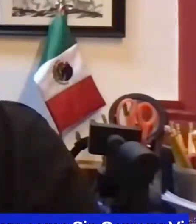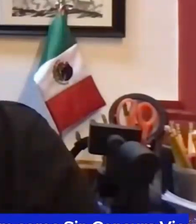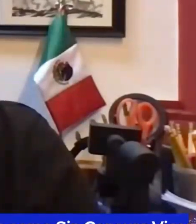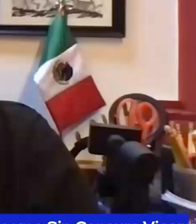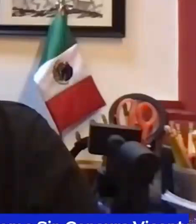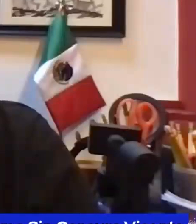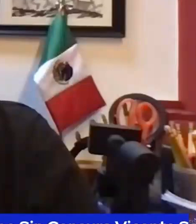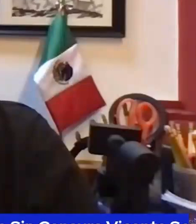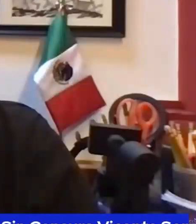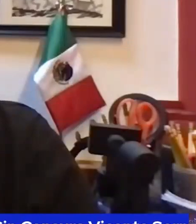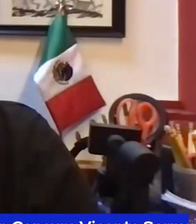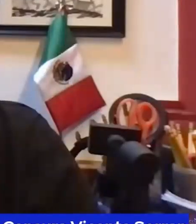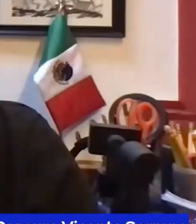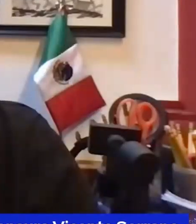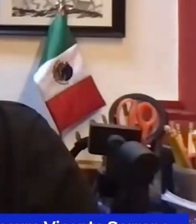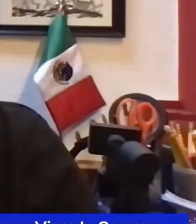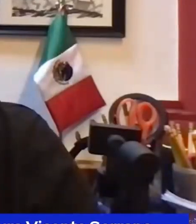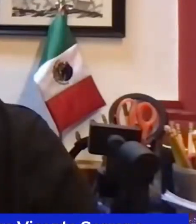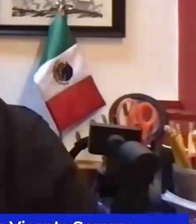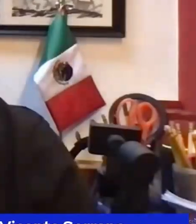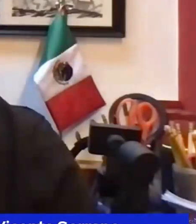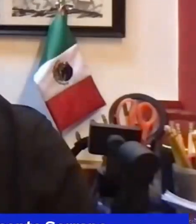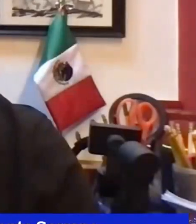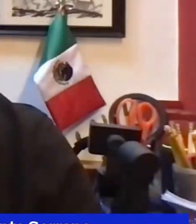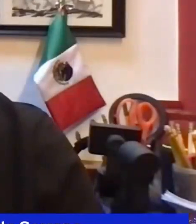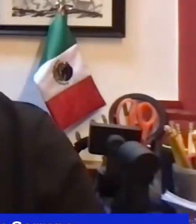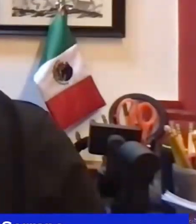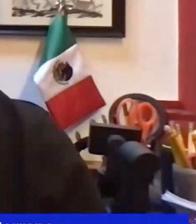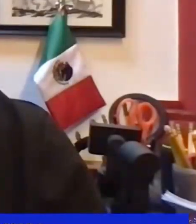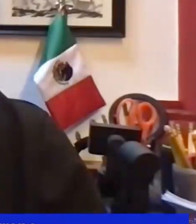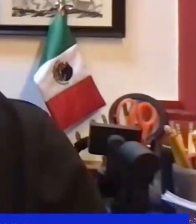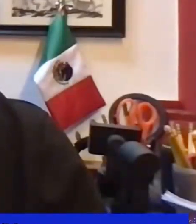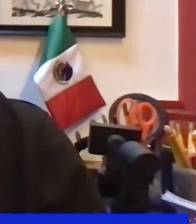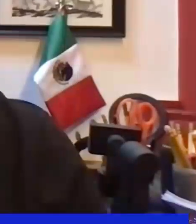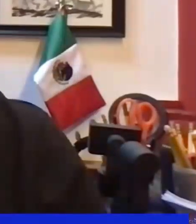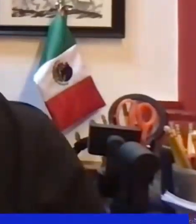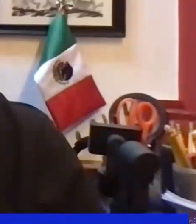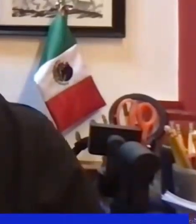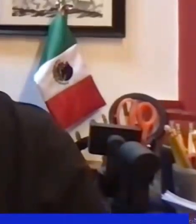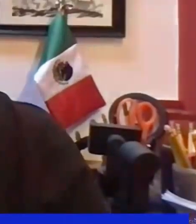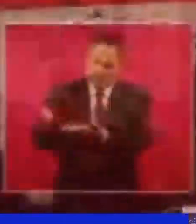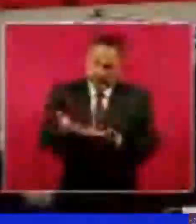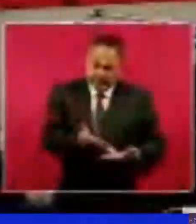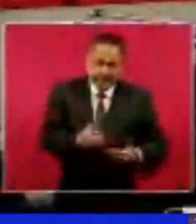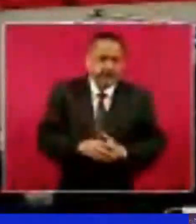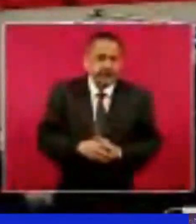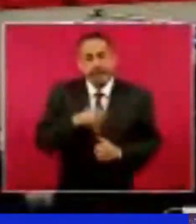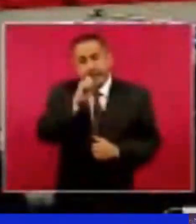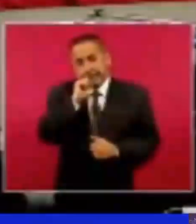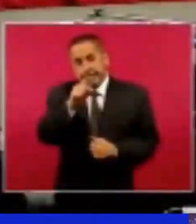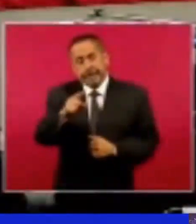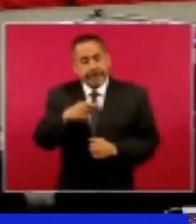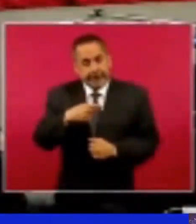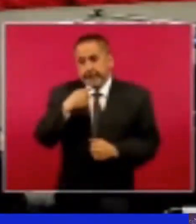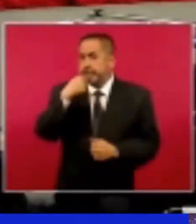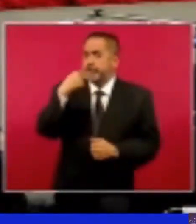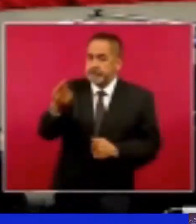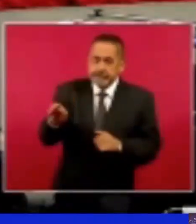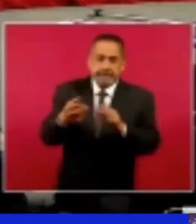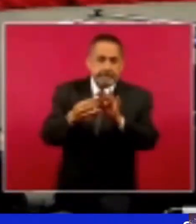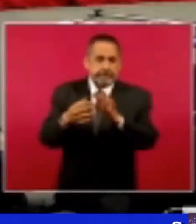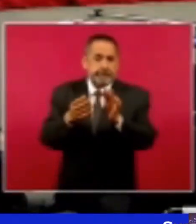convertirse precisamente en un primo inter pares, porque Andrés Manuel López Obrador no podemos negar que es un líder